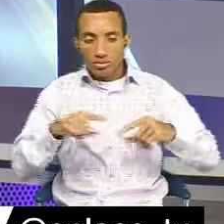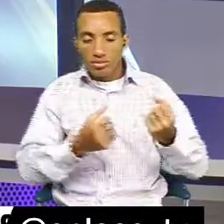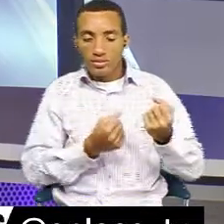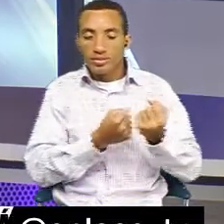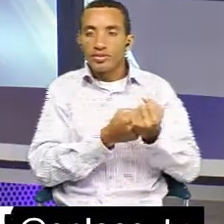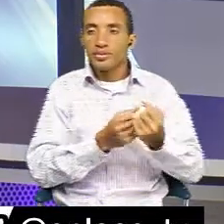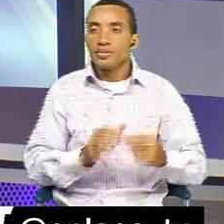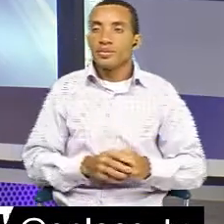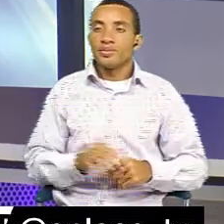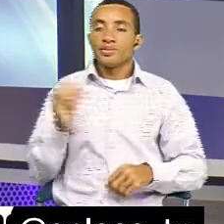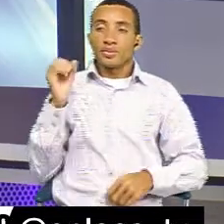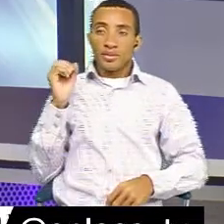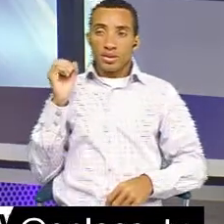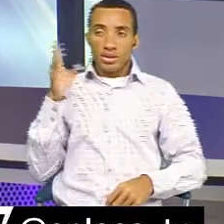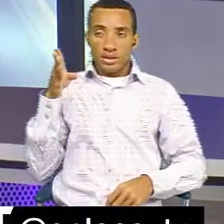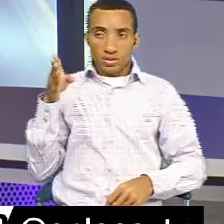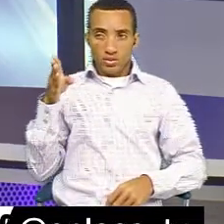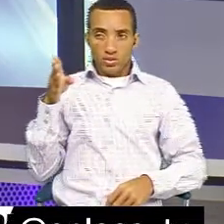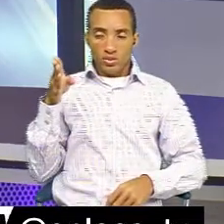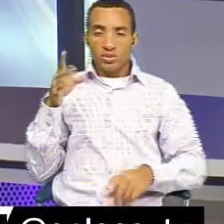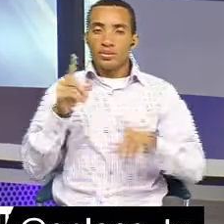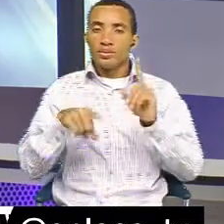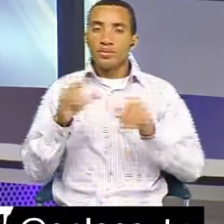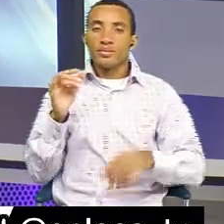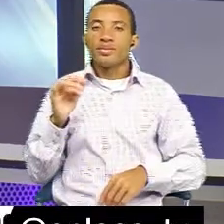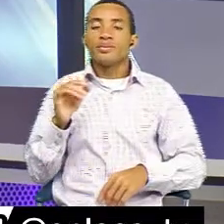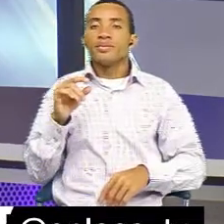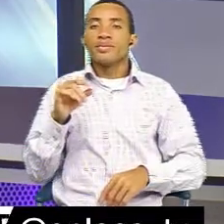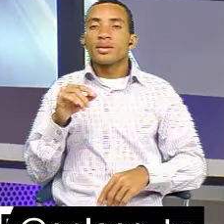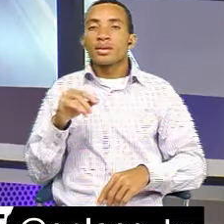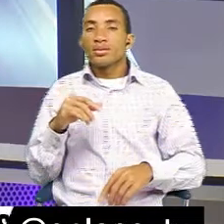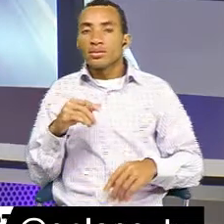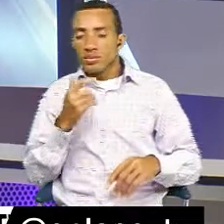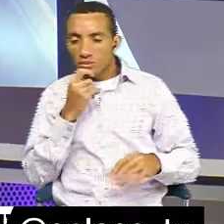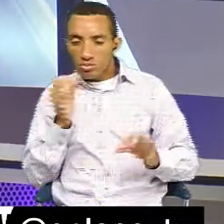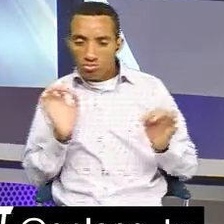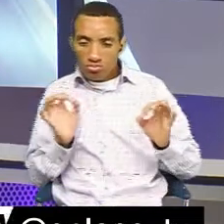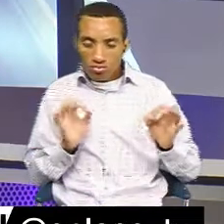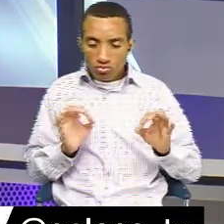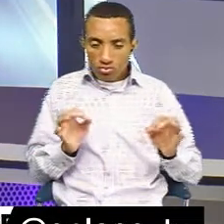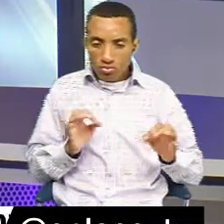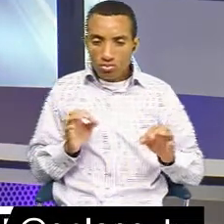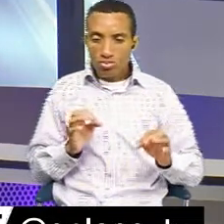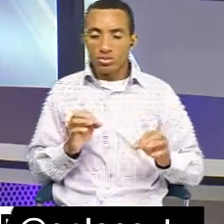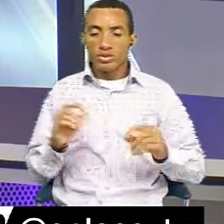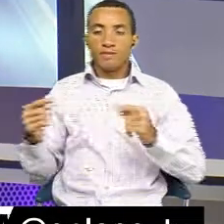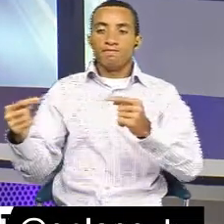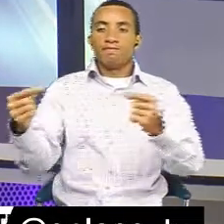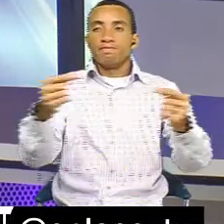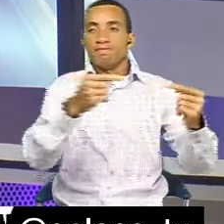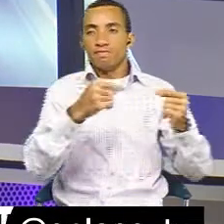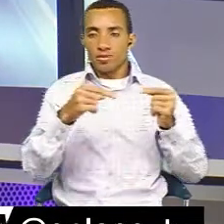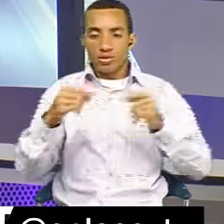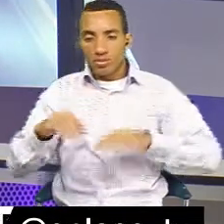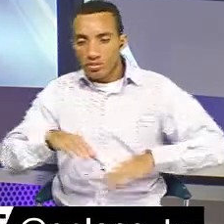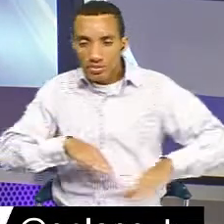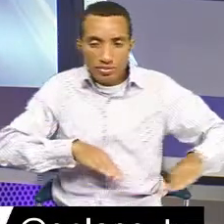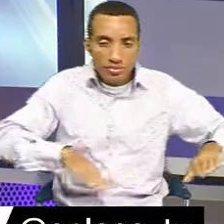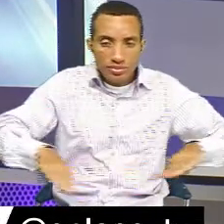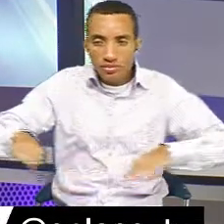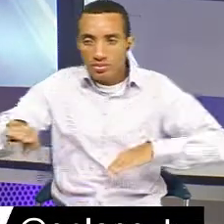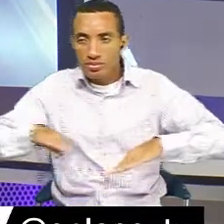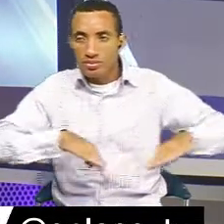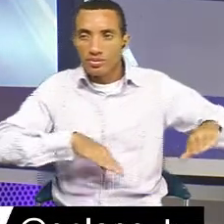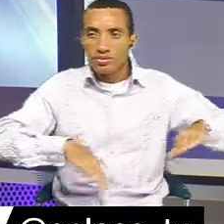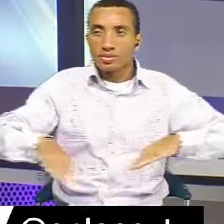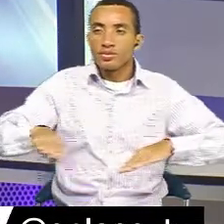Y clubes de Barranca Bermeja se alistan para el Festival Municipal de Patinaje este sábado y domingo en el Patinódromo Mundialista. La competencia se